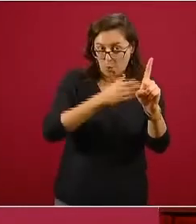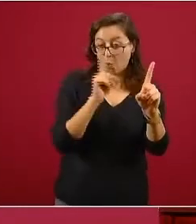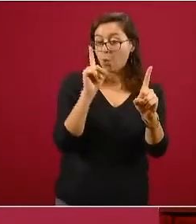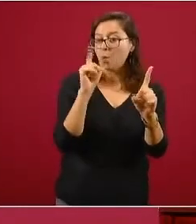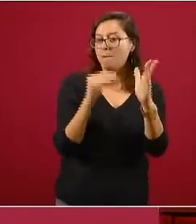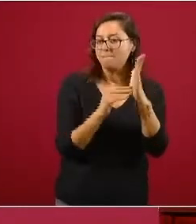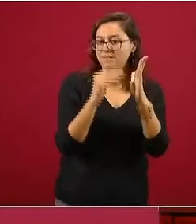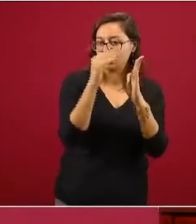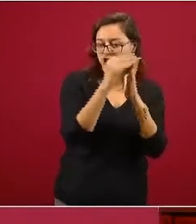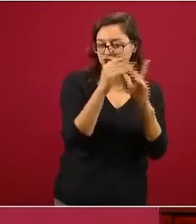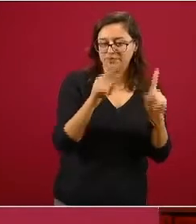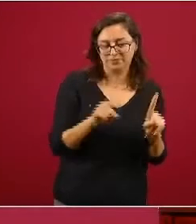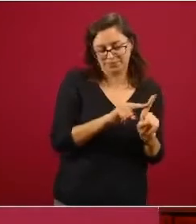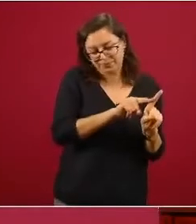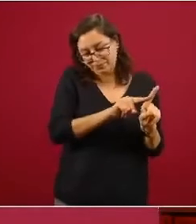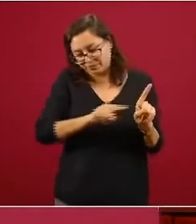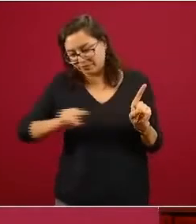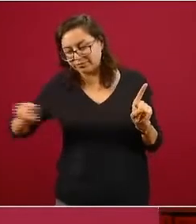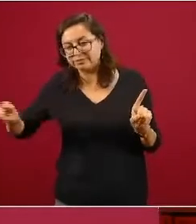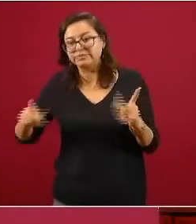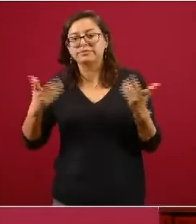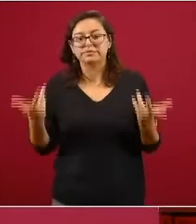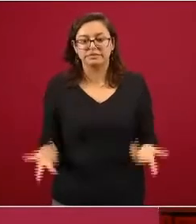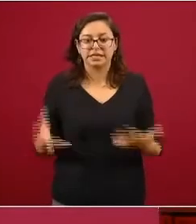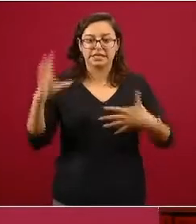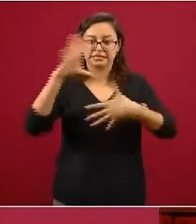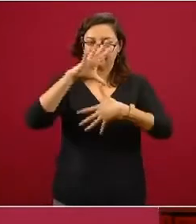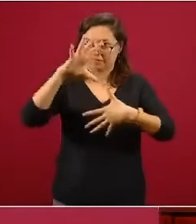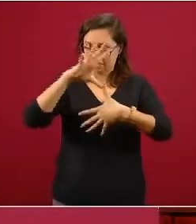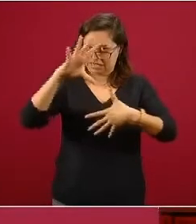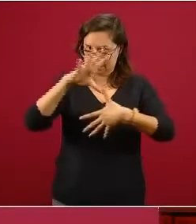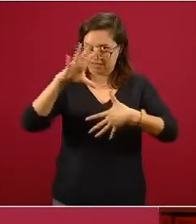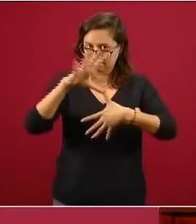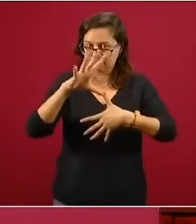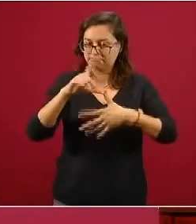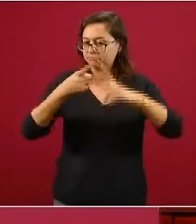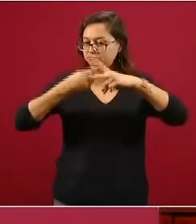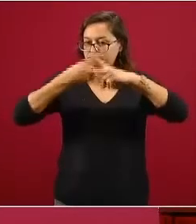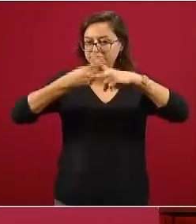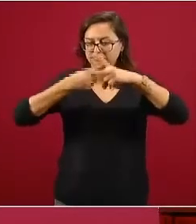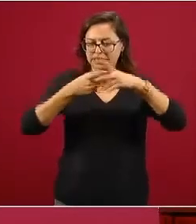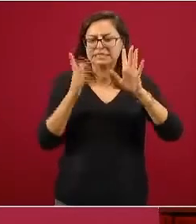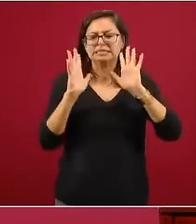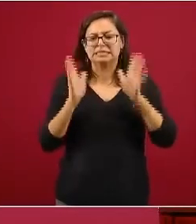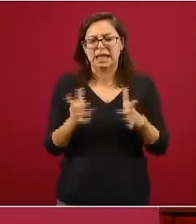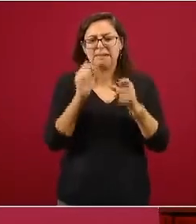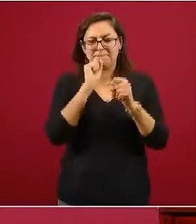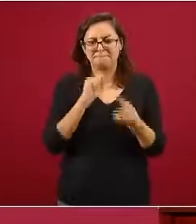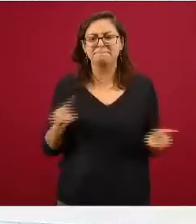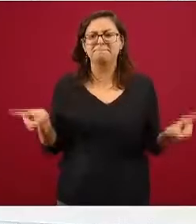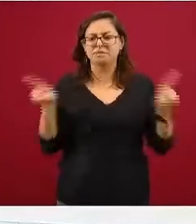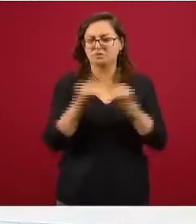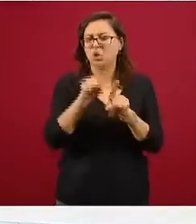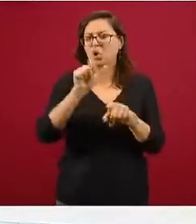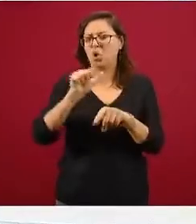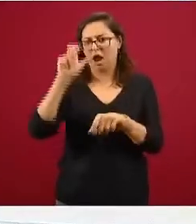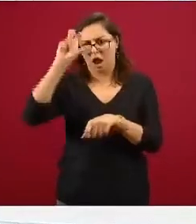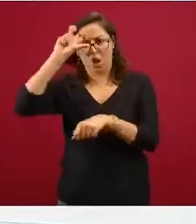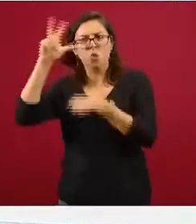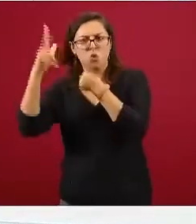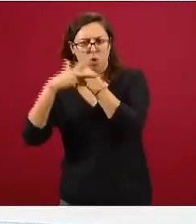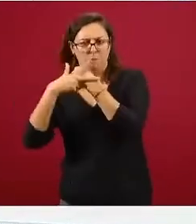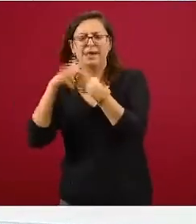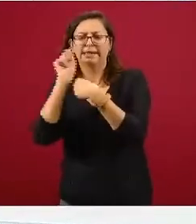Tenemos algunos países de la región de América, es concretamente el continente americano. Hemos hecho esta misma visualización considerando los países